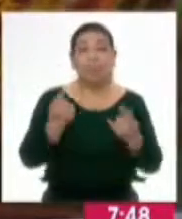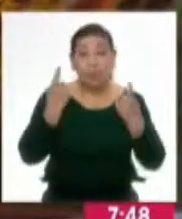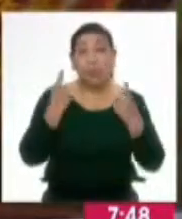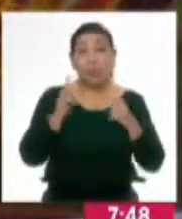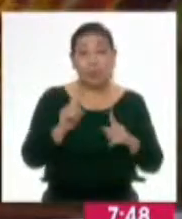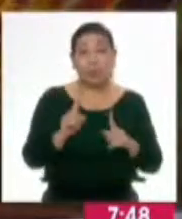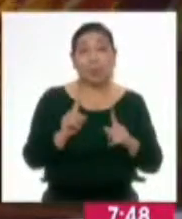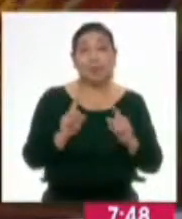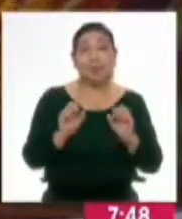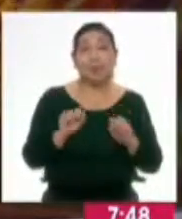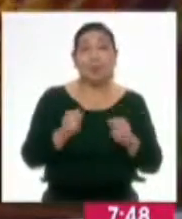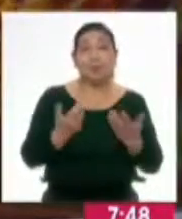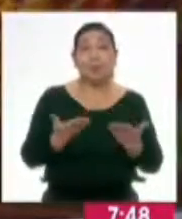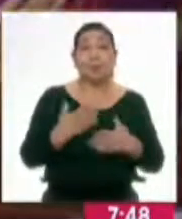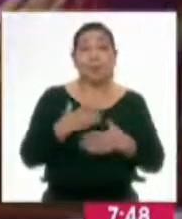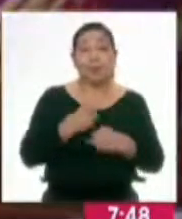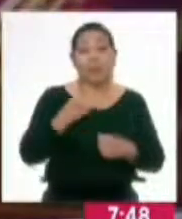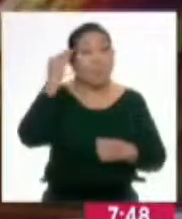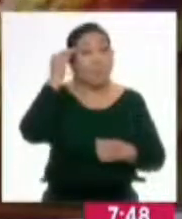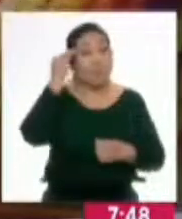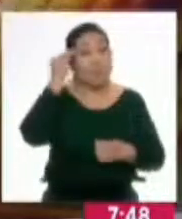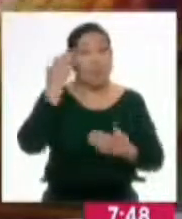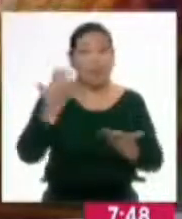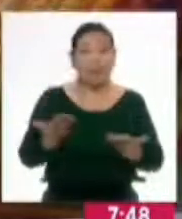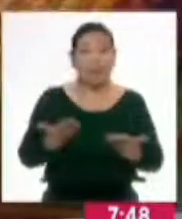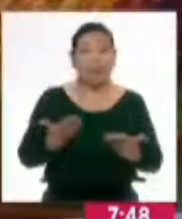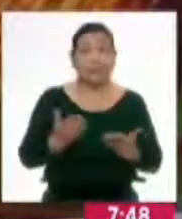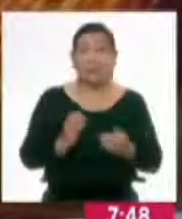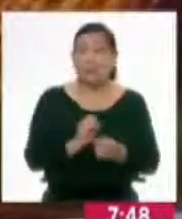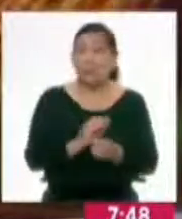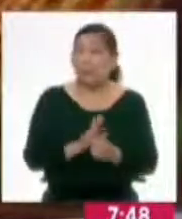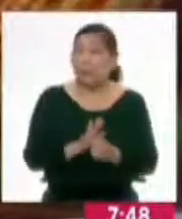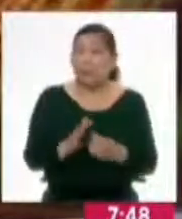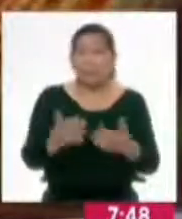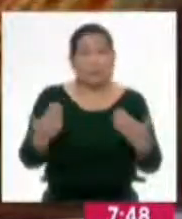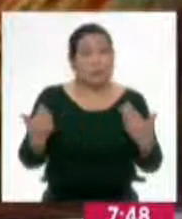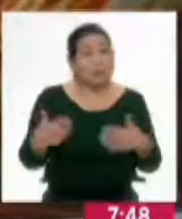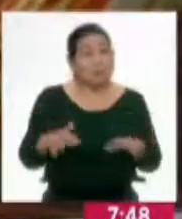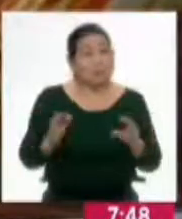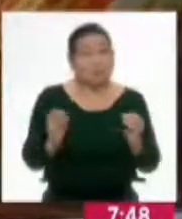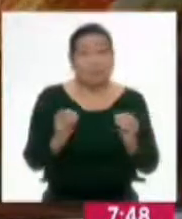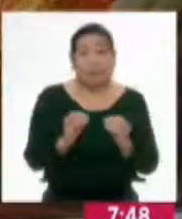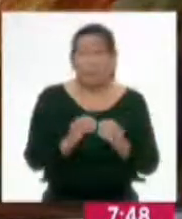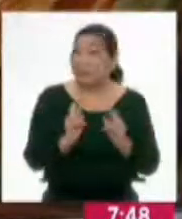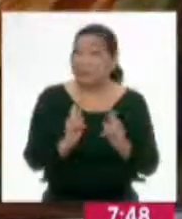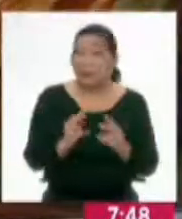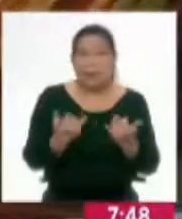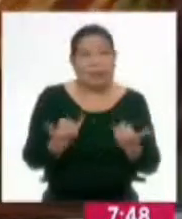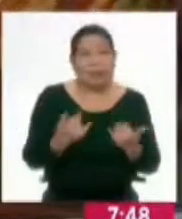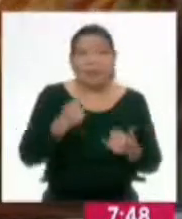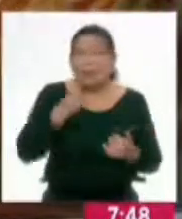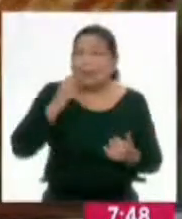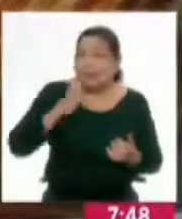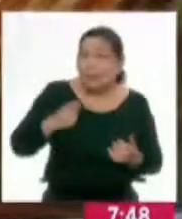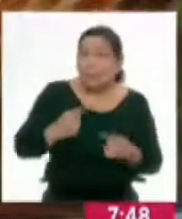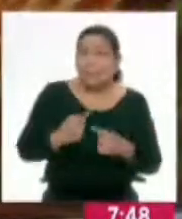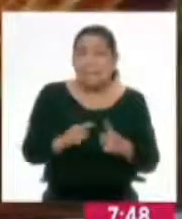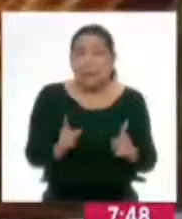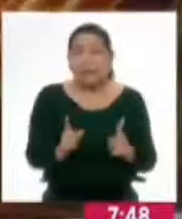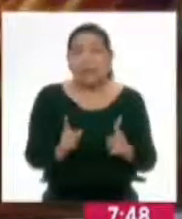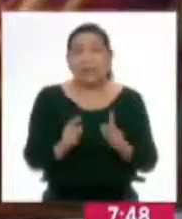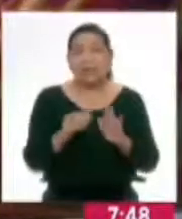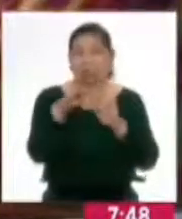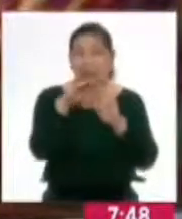coincidimos en que había que hablar de salud mental, porque es una epidemia que no se está, que no se está viendo necesariamente, pero que ya